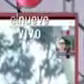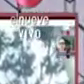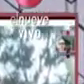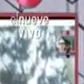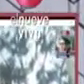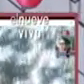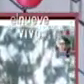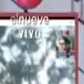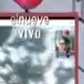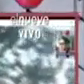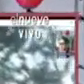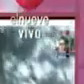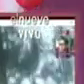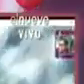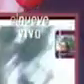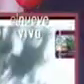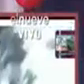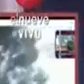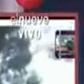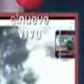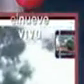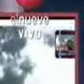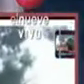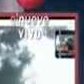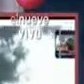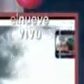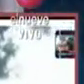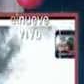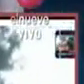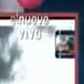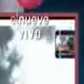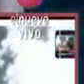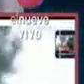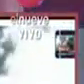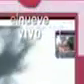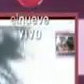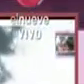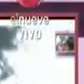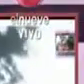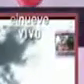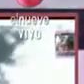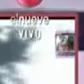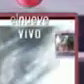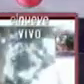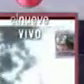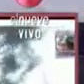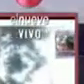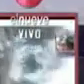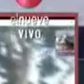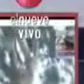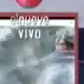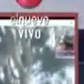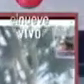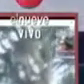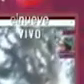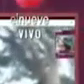asume luego de que Bolsonaro destituye a Mandetta o le pide la renuncia. Asume siendo, digamos, una persona cercana